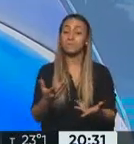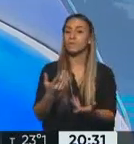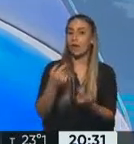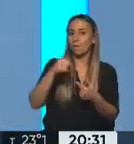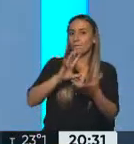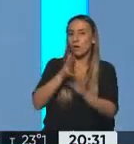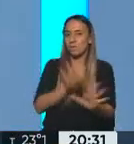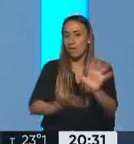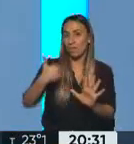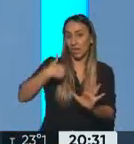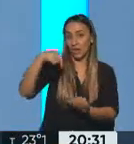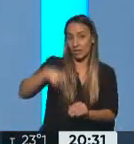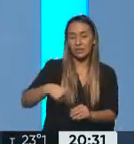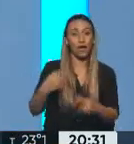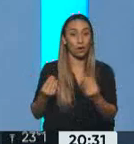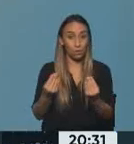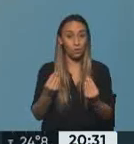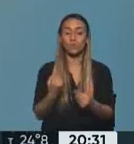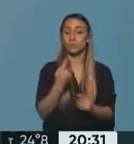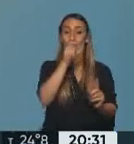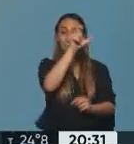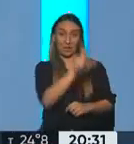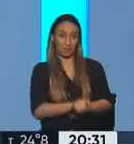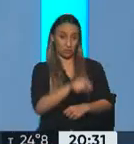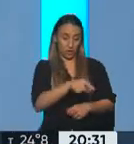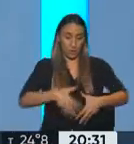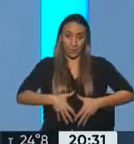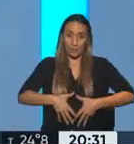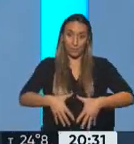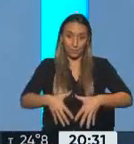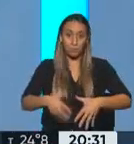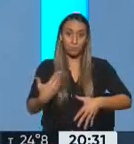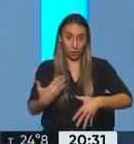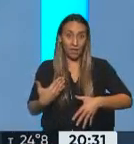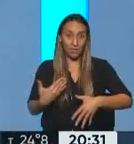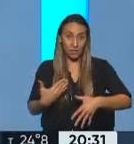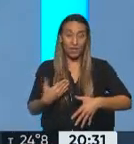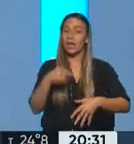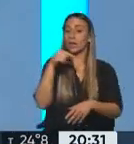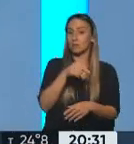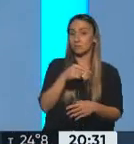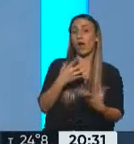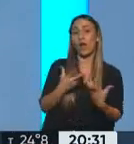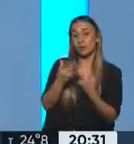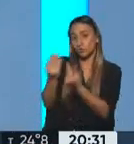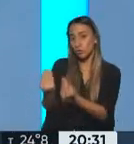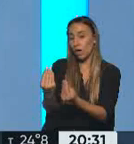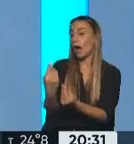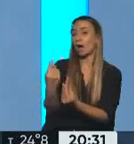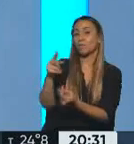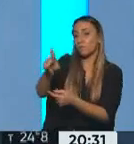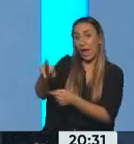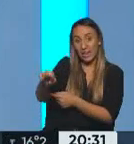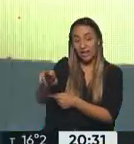Argentina es mediante una gestante que de manera altruista brinde a una pareja o a una persona sola la